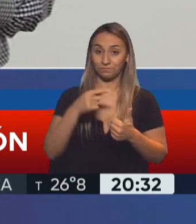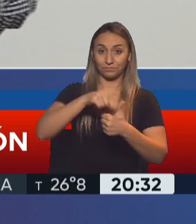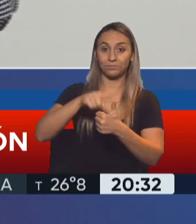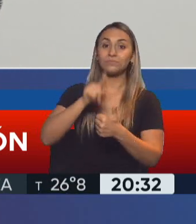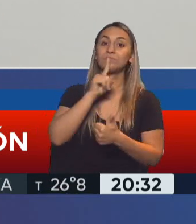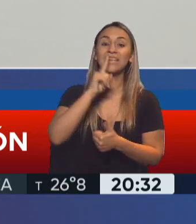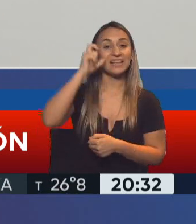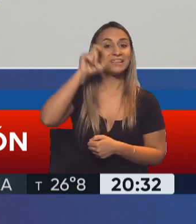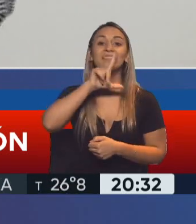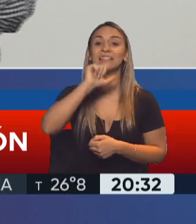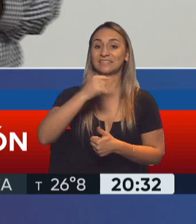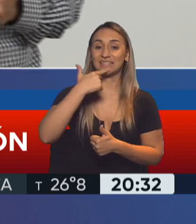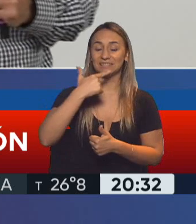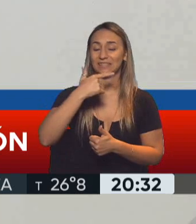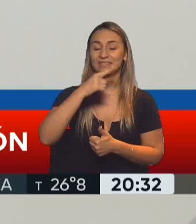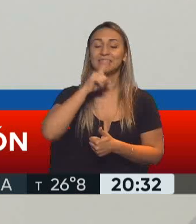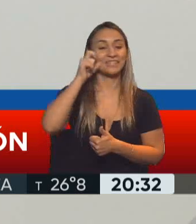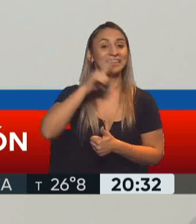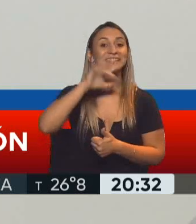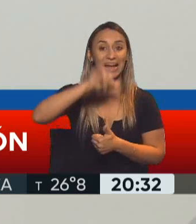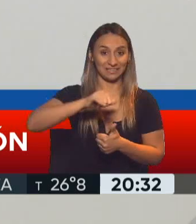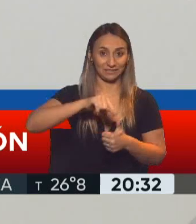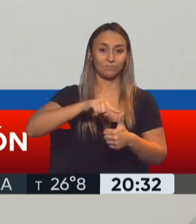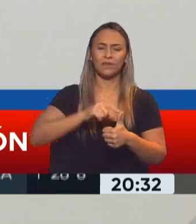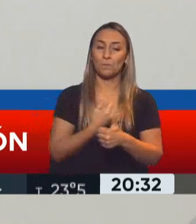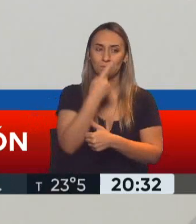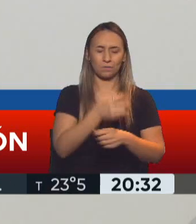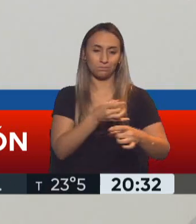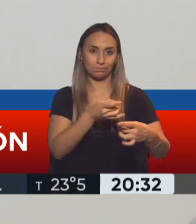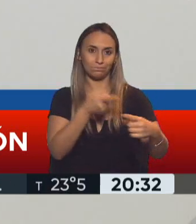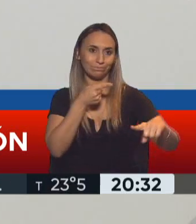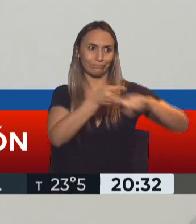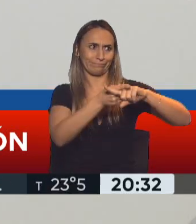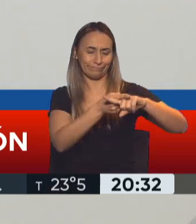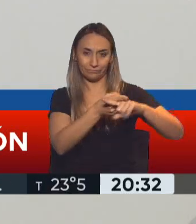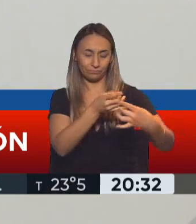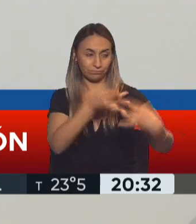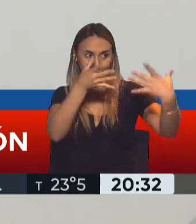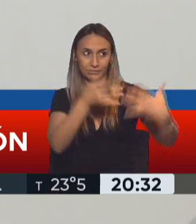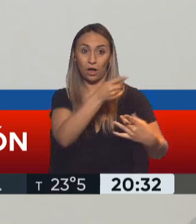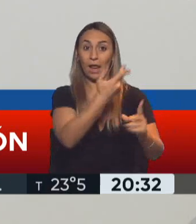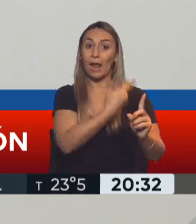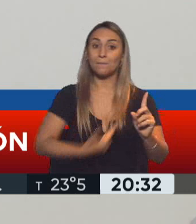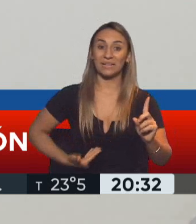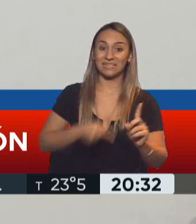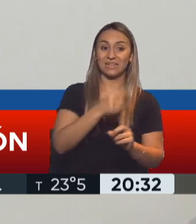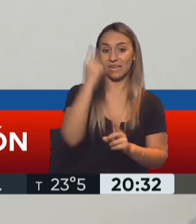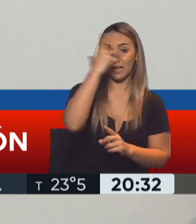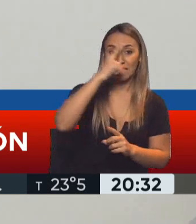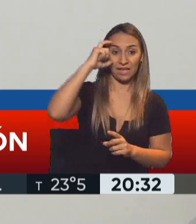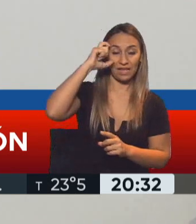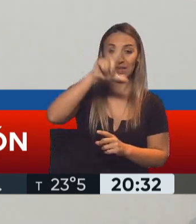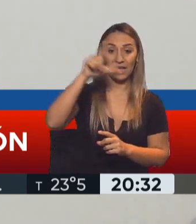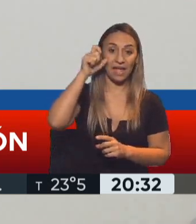tetas la primera es un cruce que tuvo con el presidente de esta comisión de presupuesto y hacienda carlos heller donde